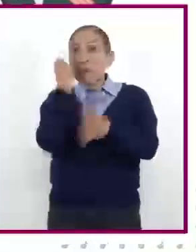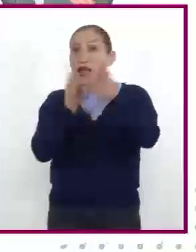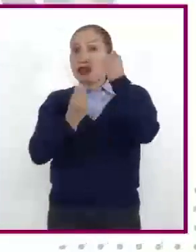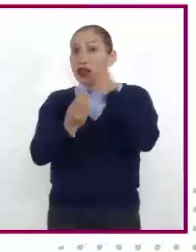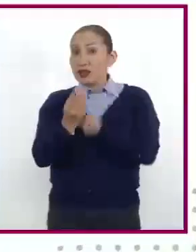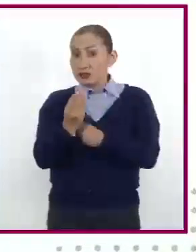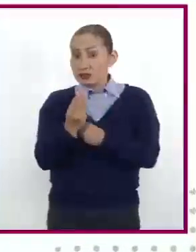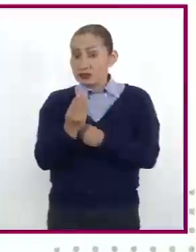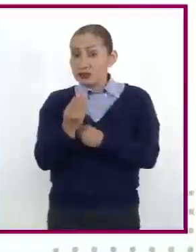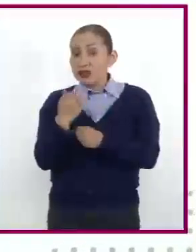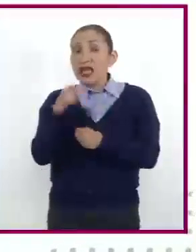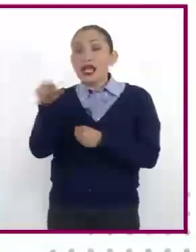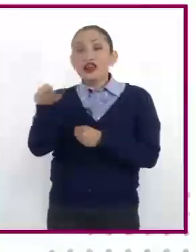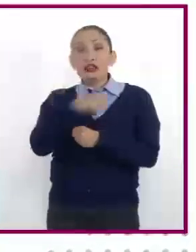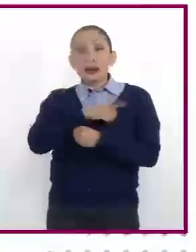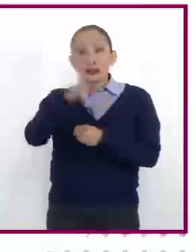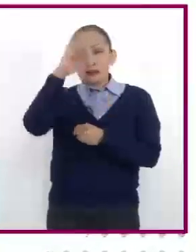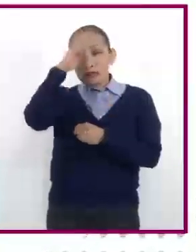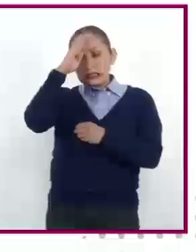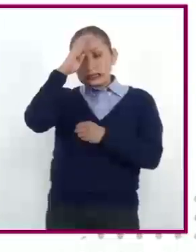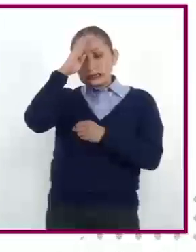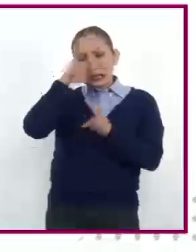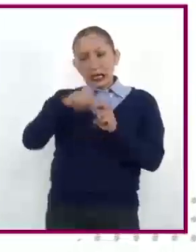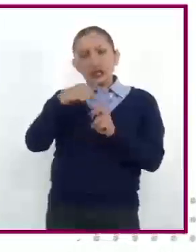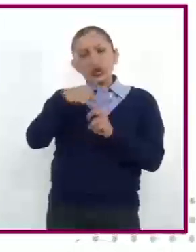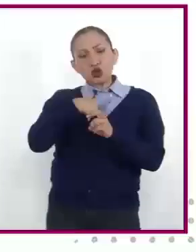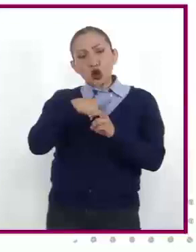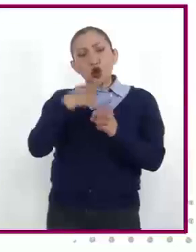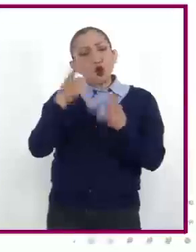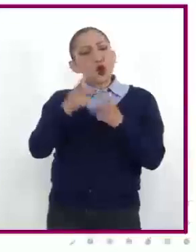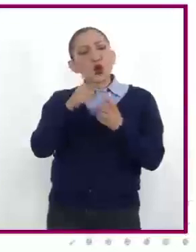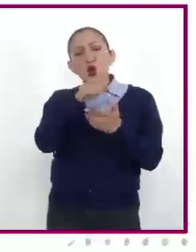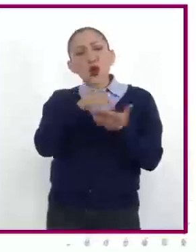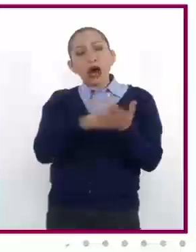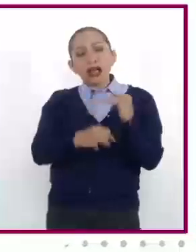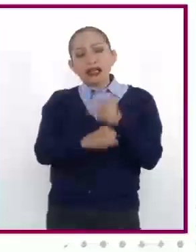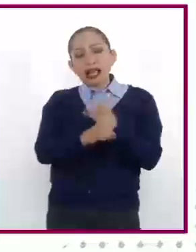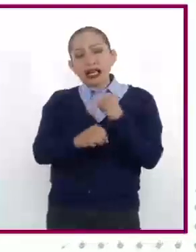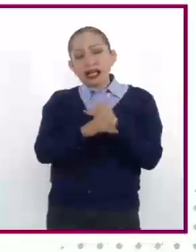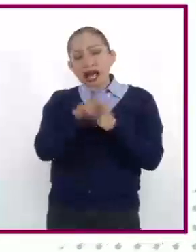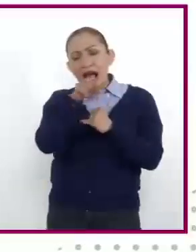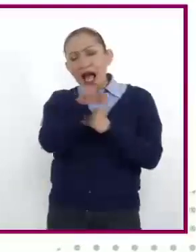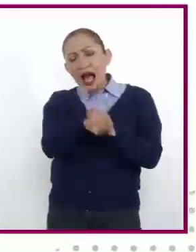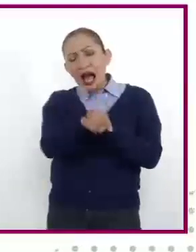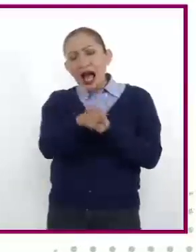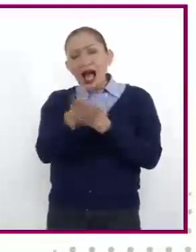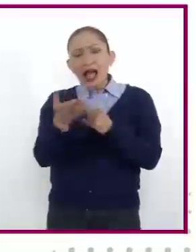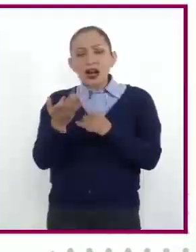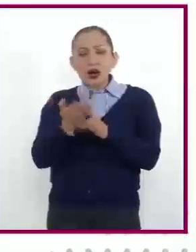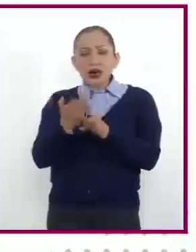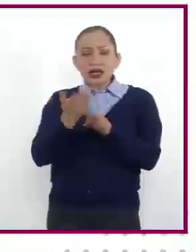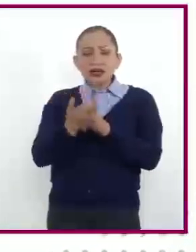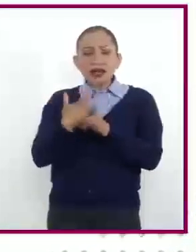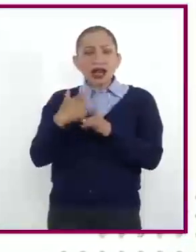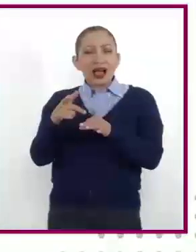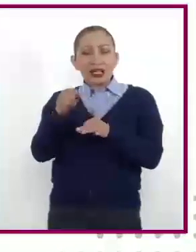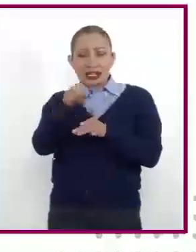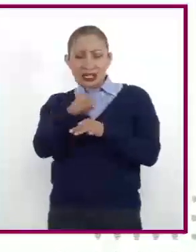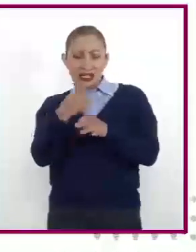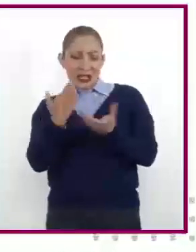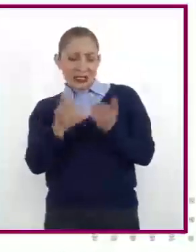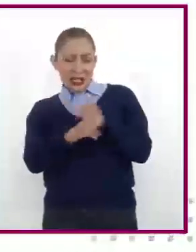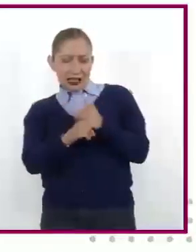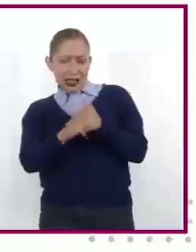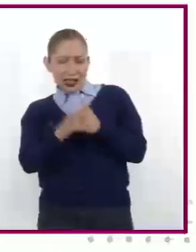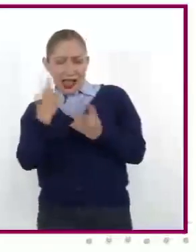estudiantes, quienes deben reflexionar sobre las fuentes que consultan, el contexto espacial y temporal en que fueron creadas,